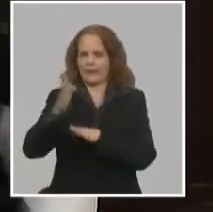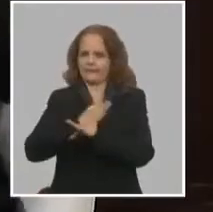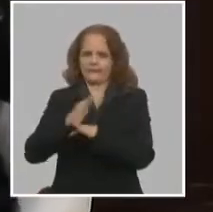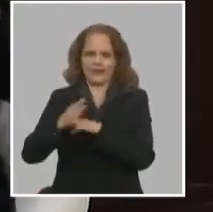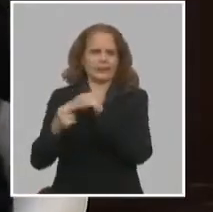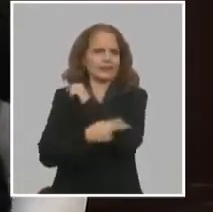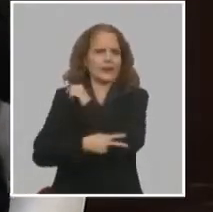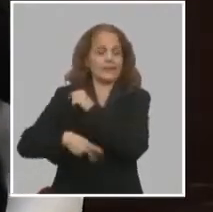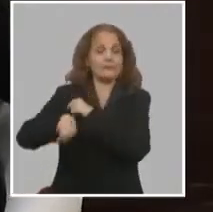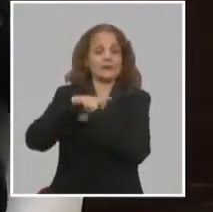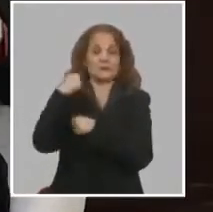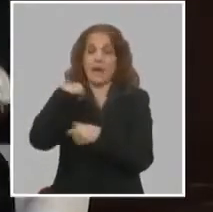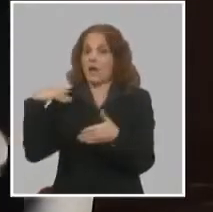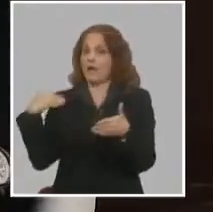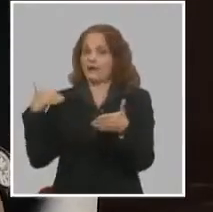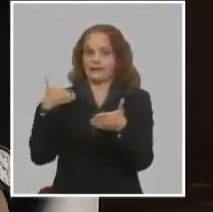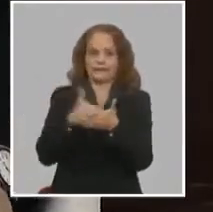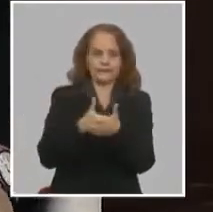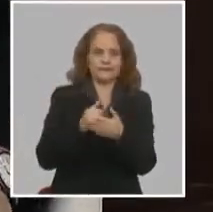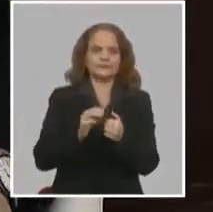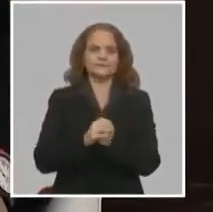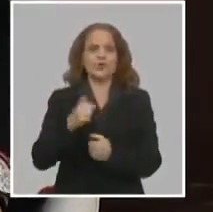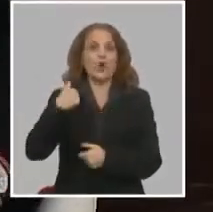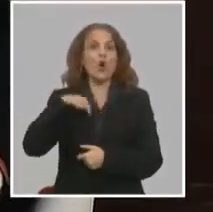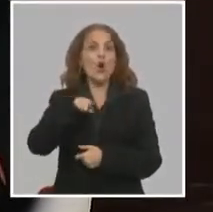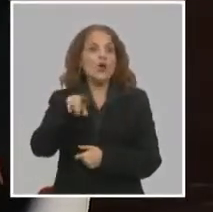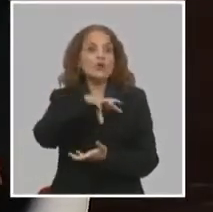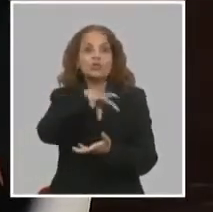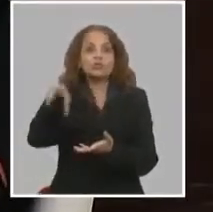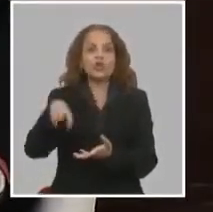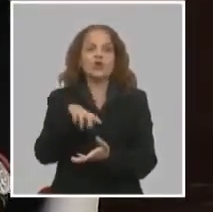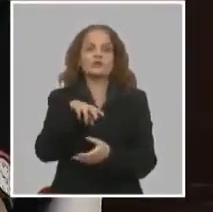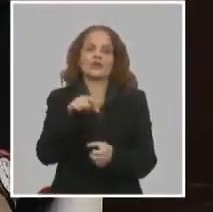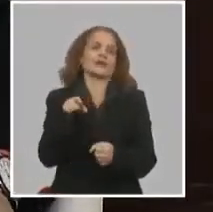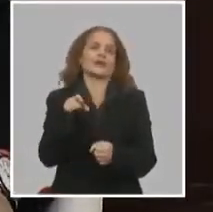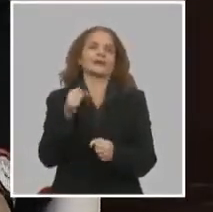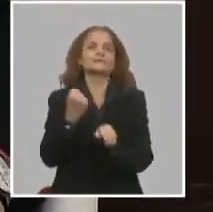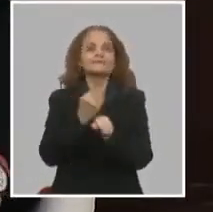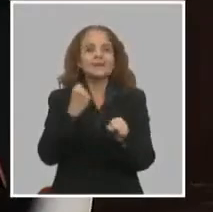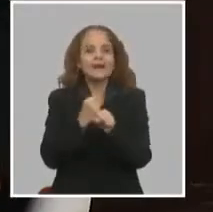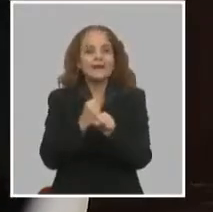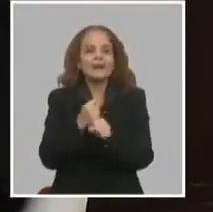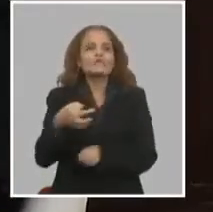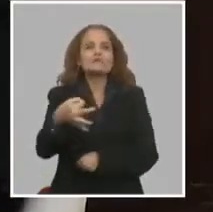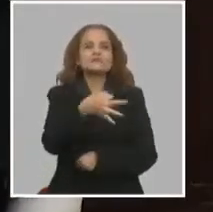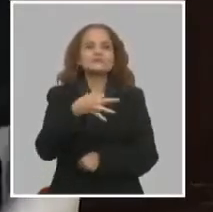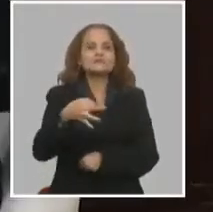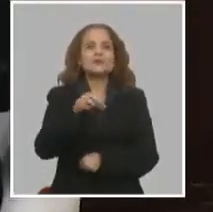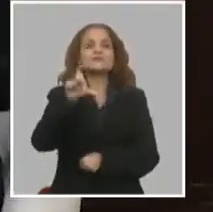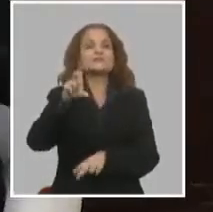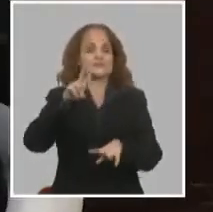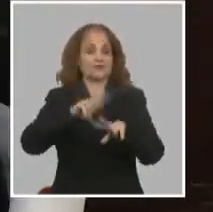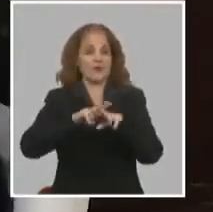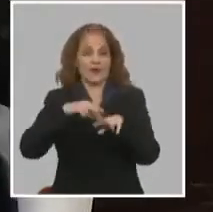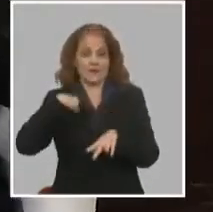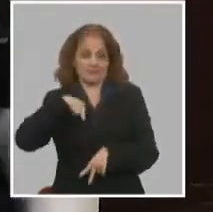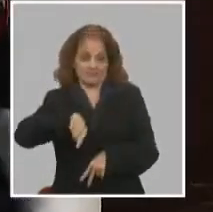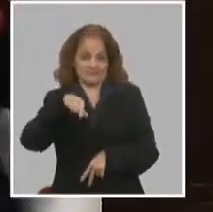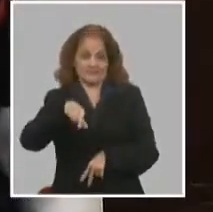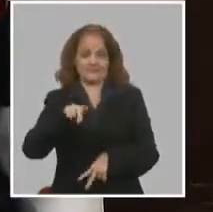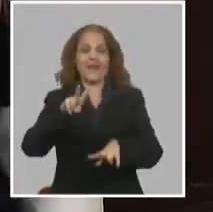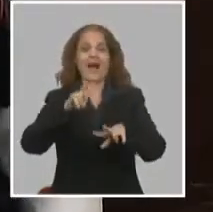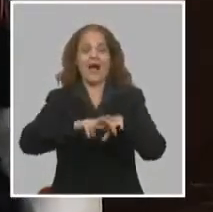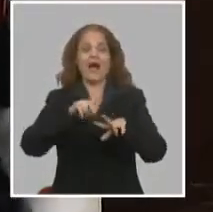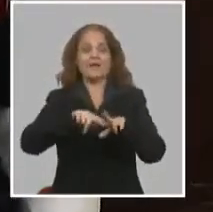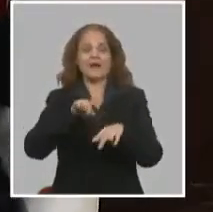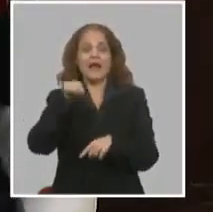a lo largo de estos años. Hoy está en Centro Habana, trabajando allí en el medio de la epidemia, en el foco, uno de los focos importantes